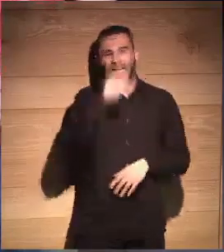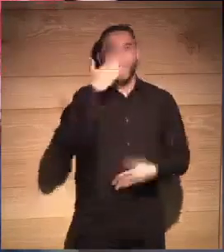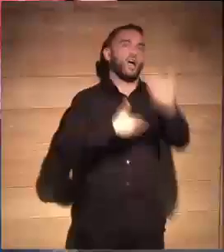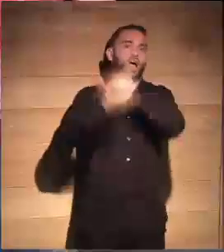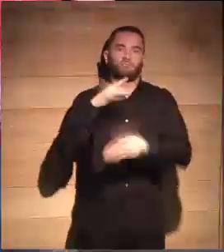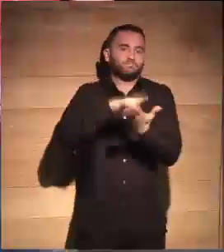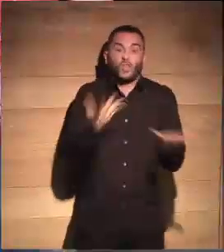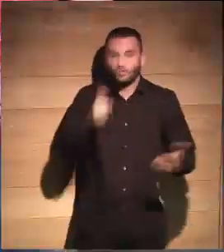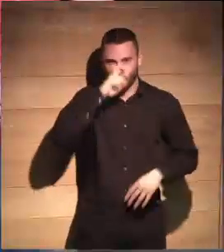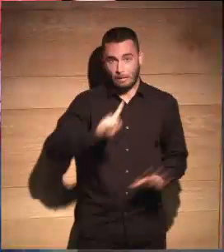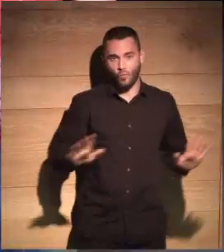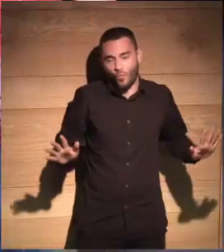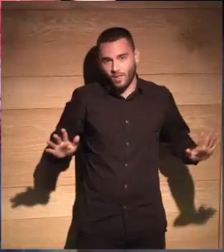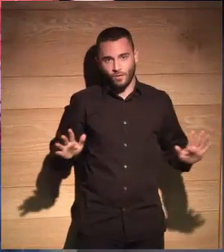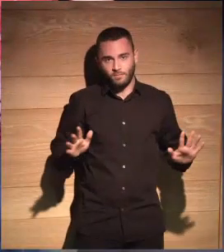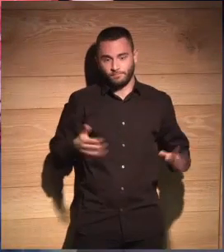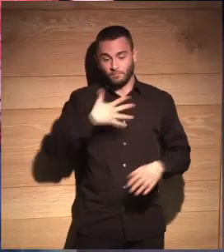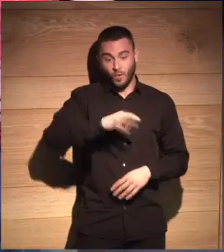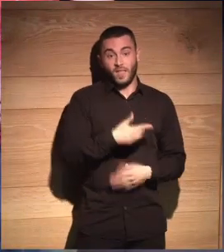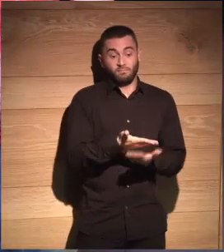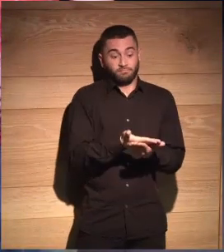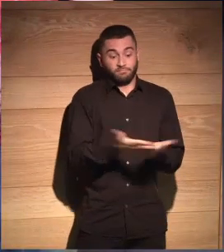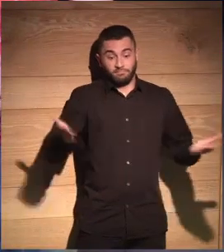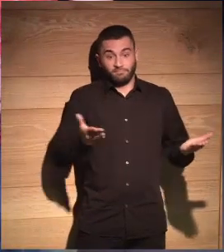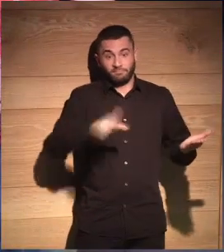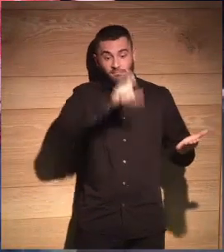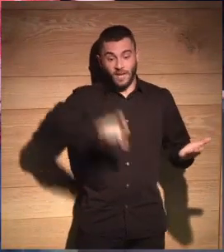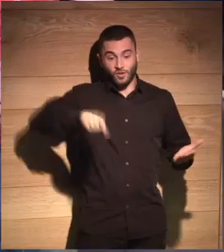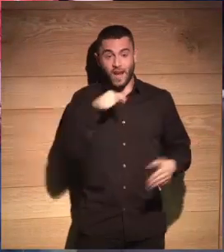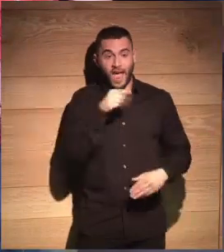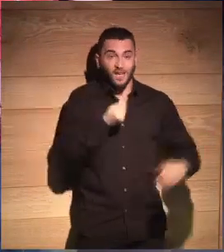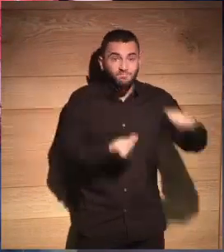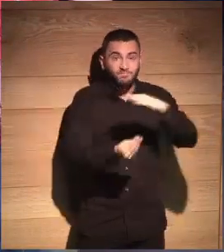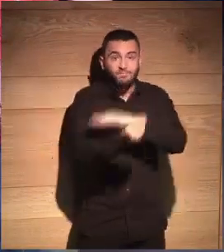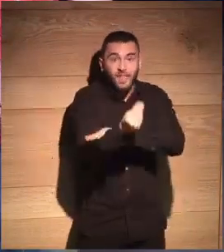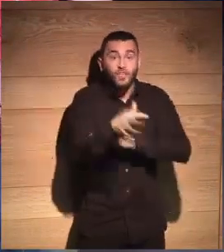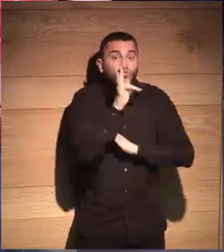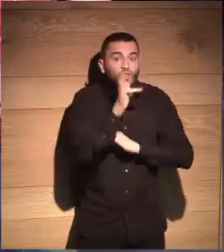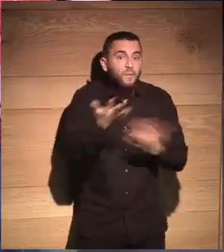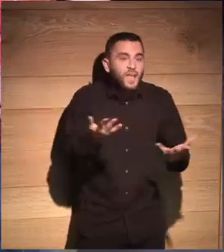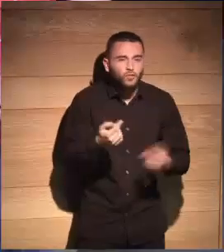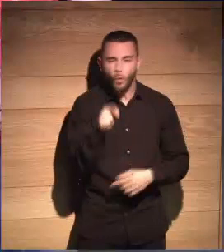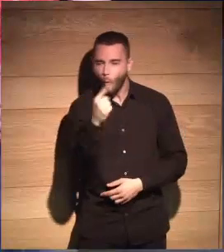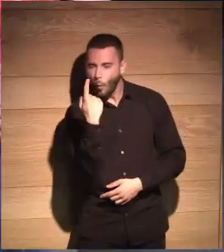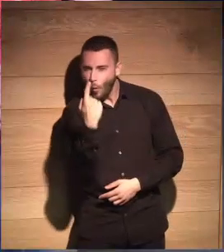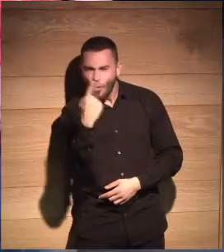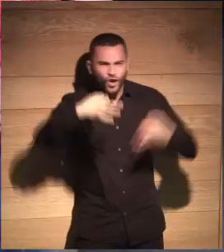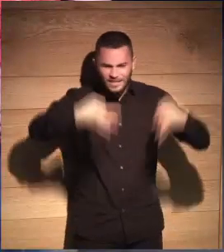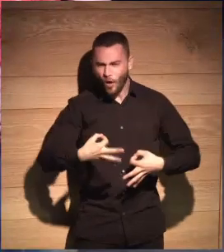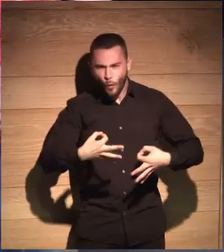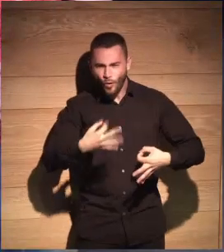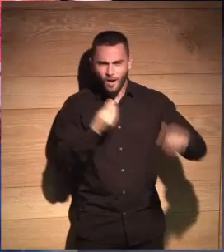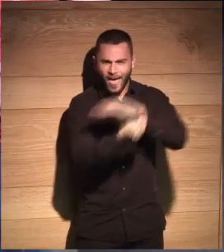cual habrá gente aquí que igual ni había nacido, y por lo menos uno que veo.